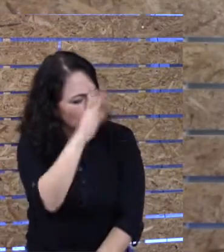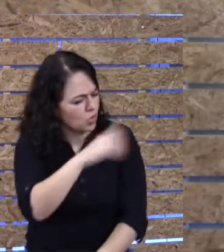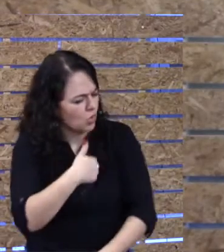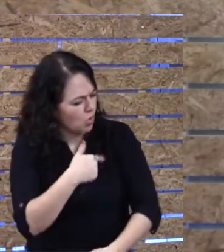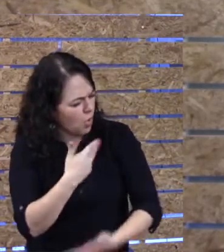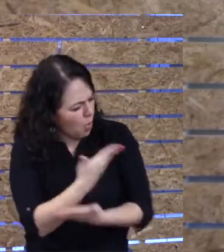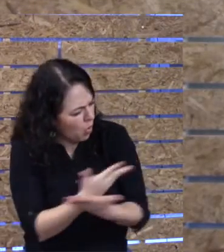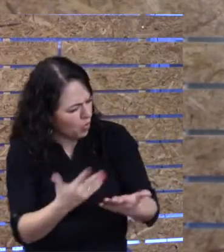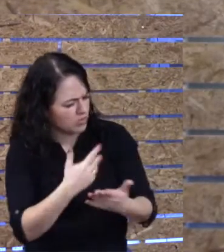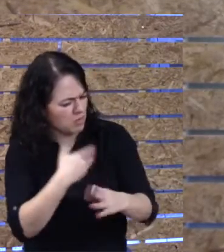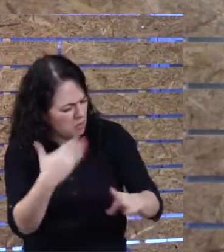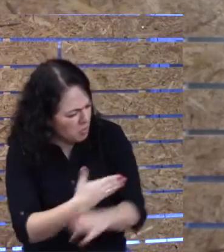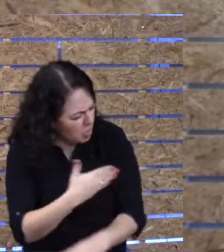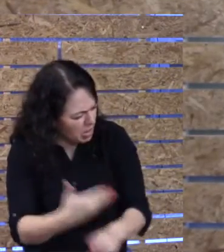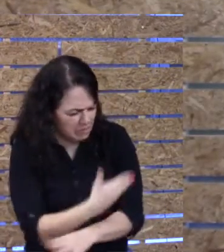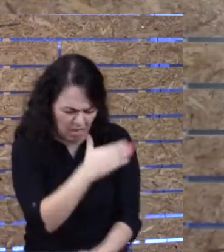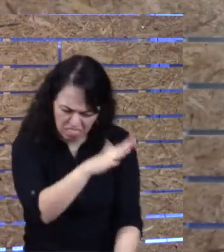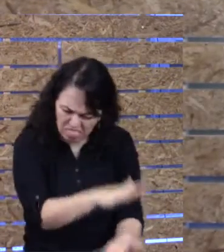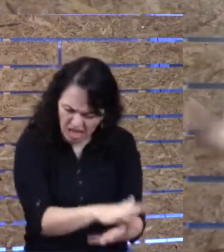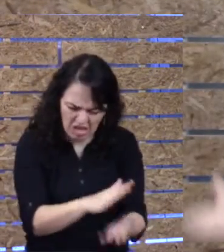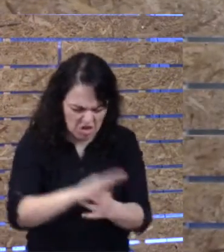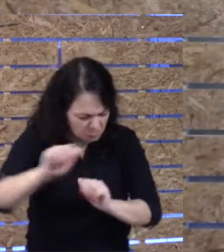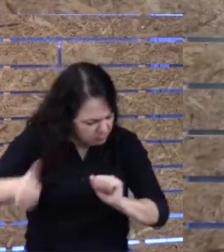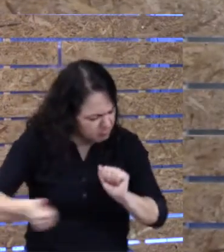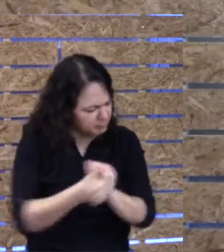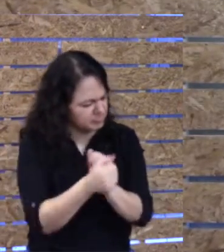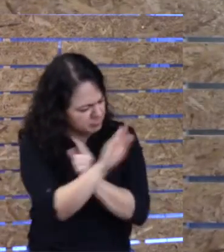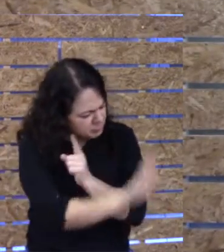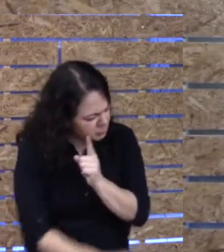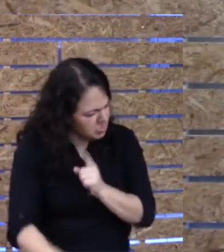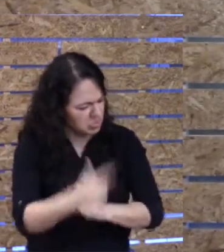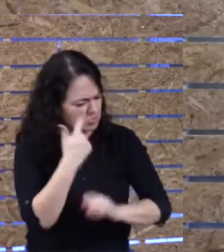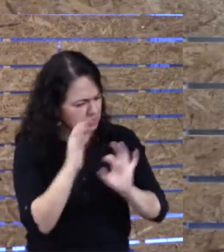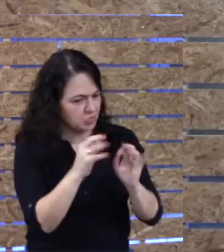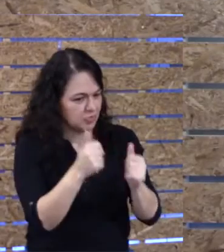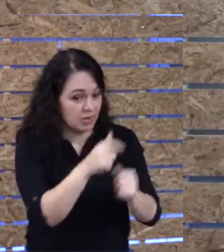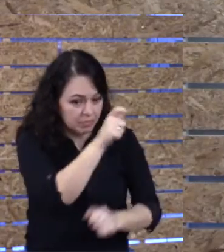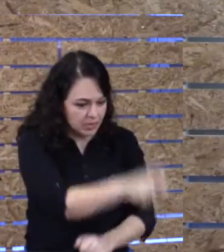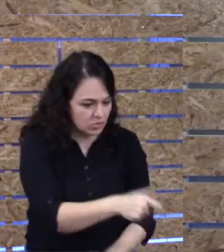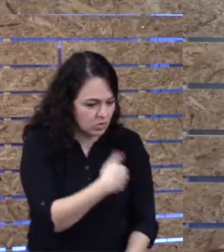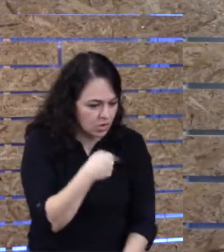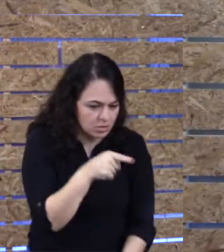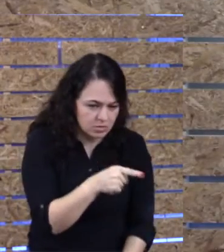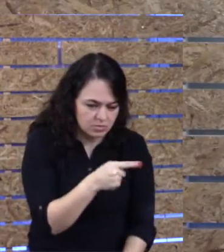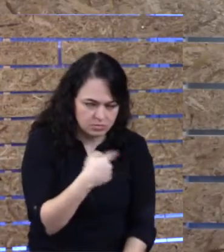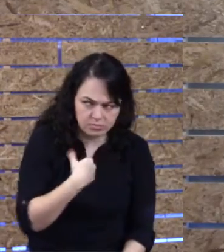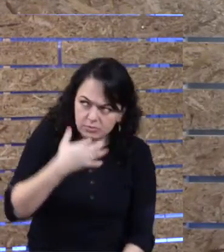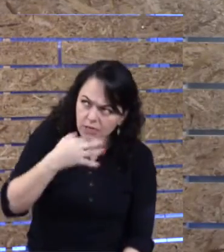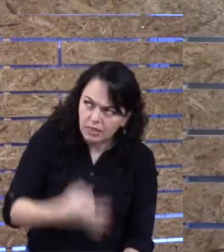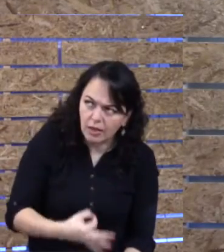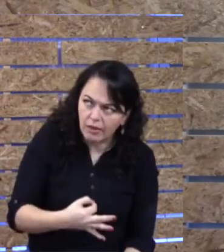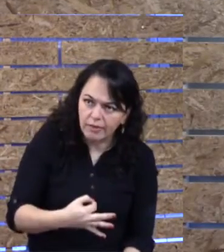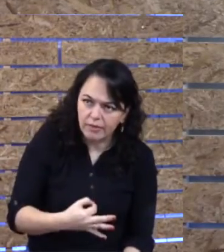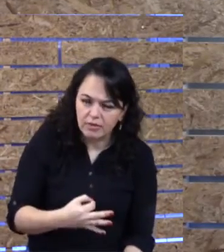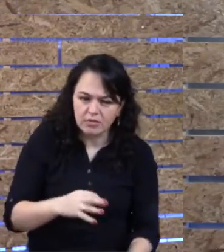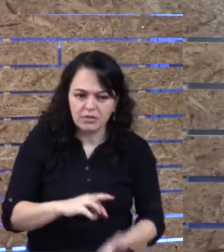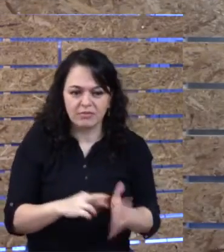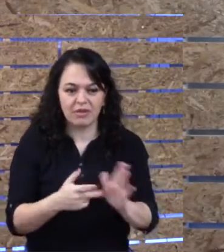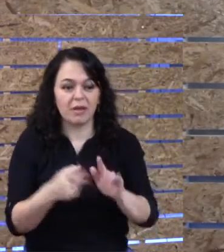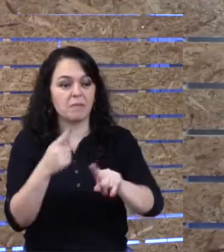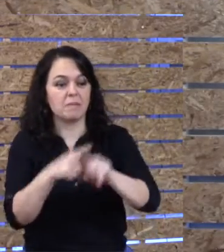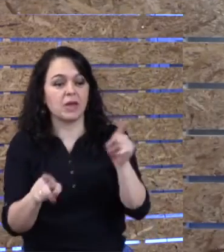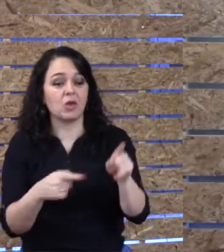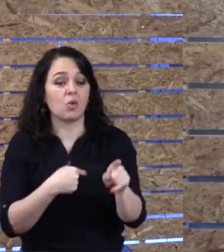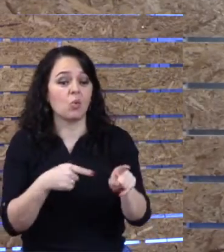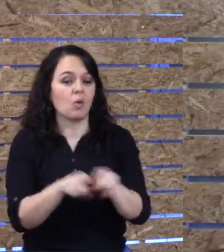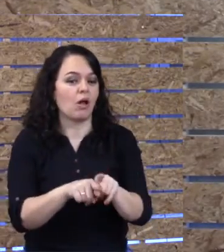todos sus gigantes y que le va a ir súper bien, debería por lo menos verificarlo. Es como quien pide pizza y no se queda para